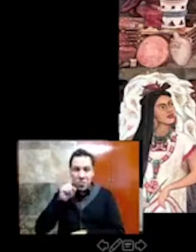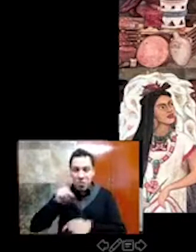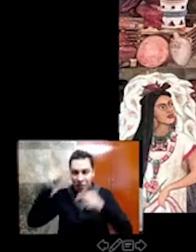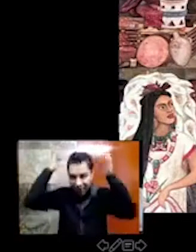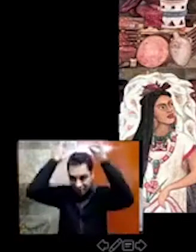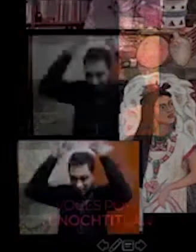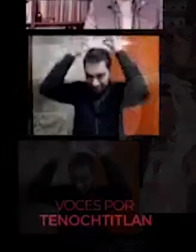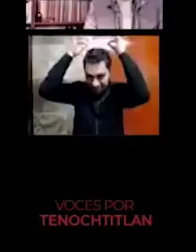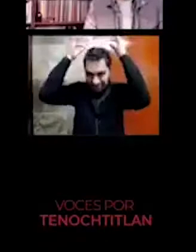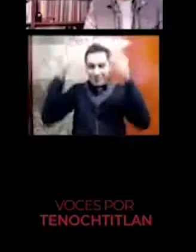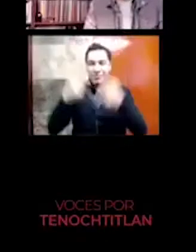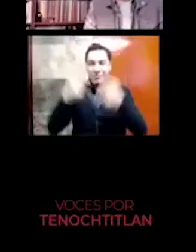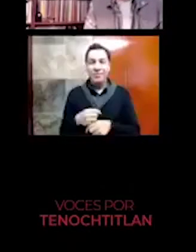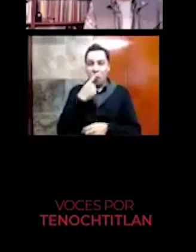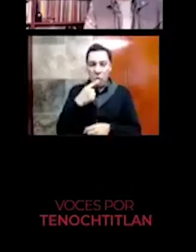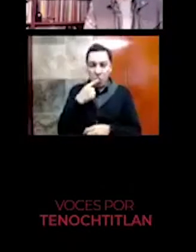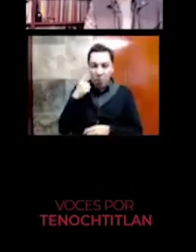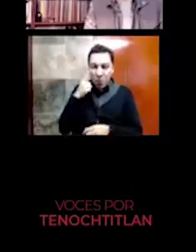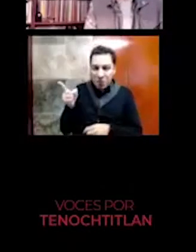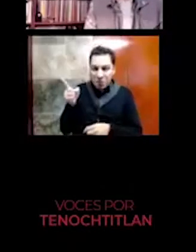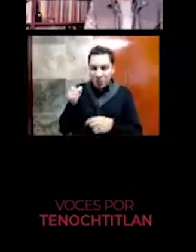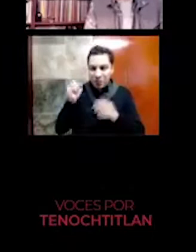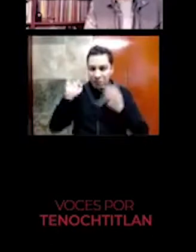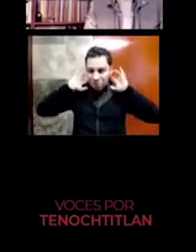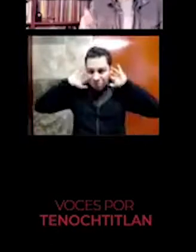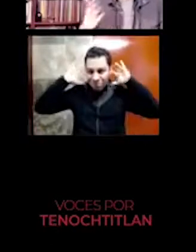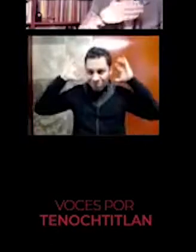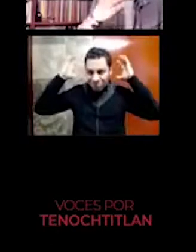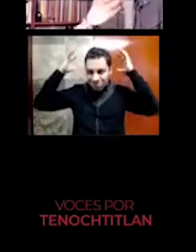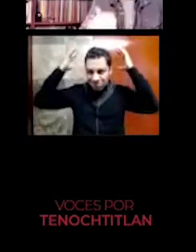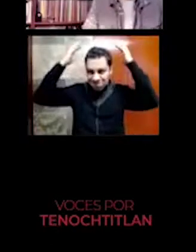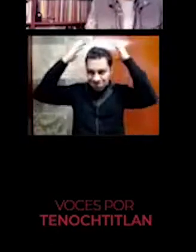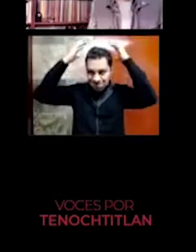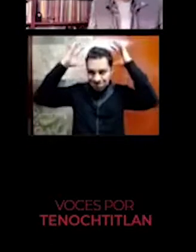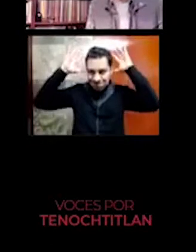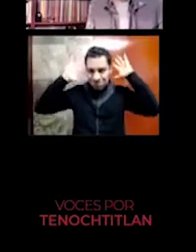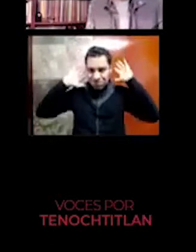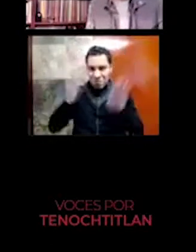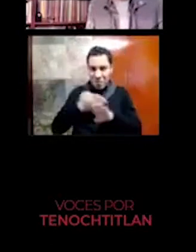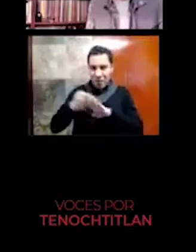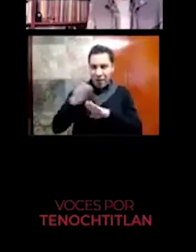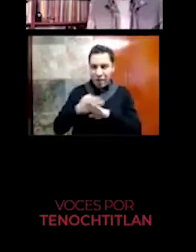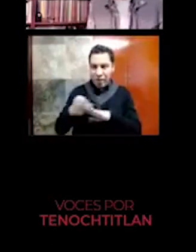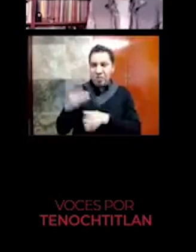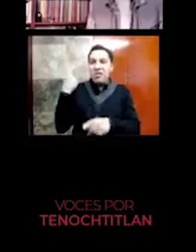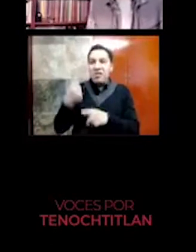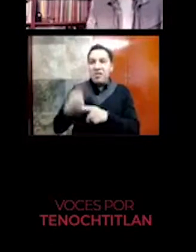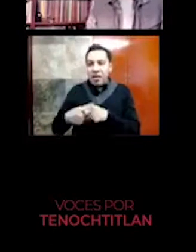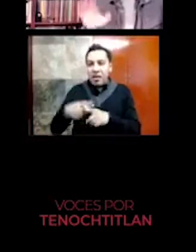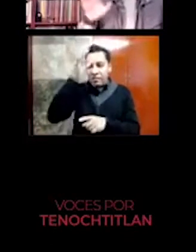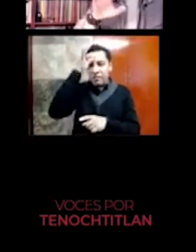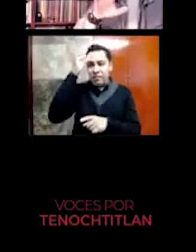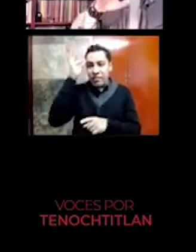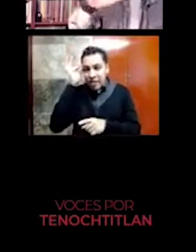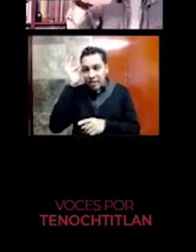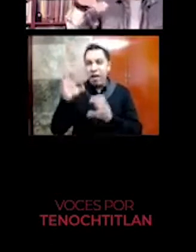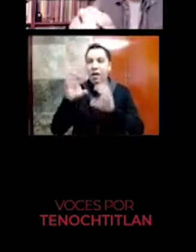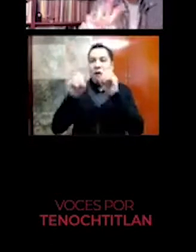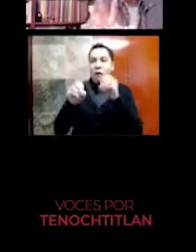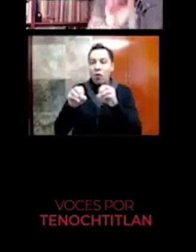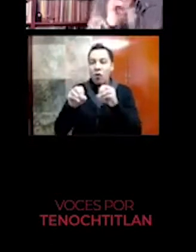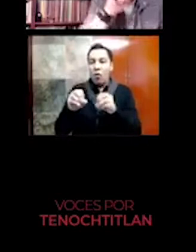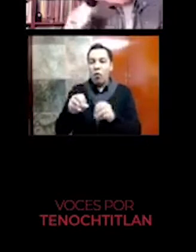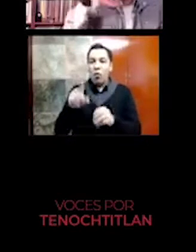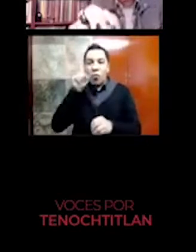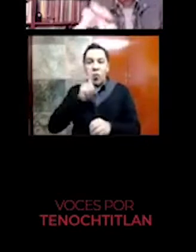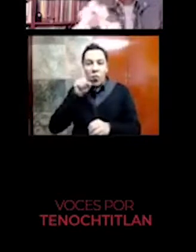mexica tenochca. Es en este momento de la presencia de los grupos humanos ya